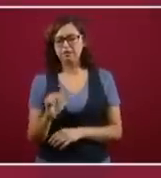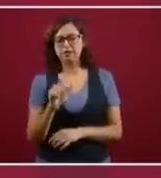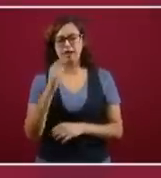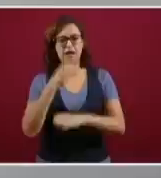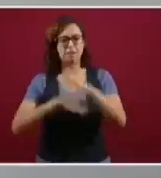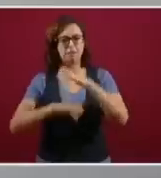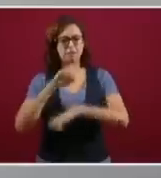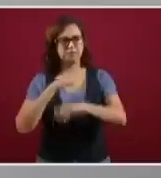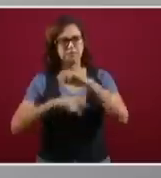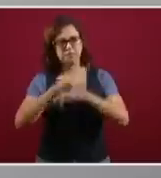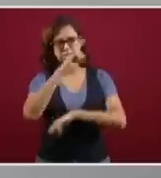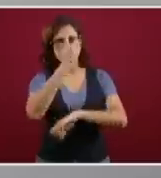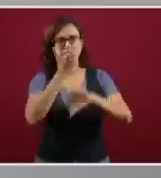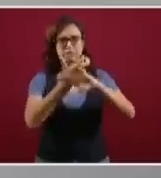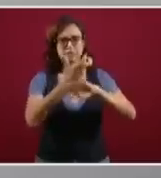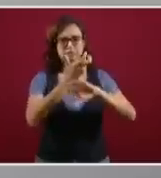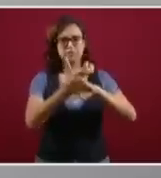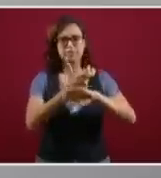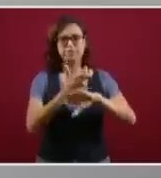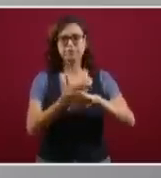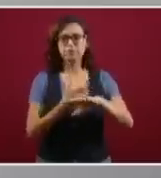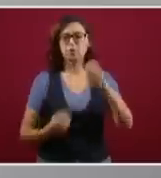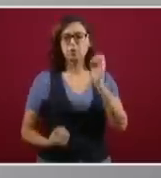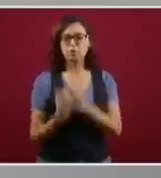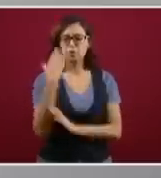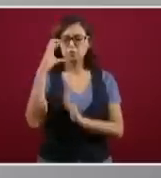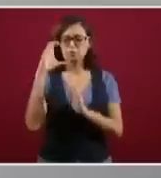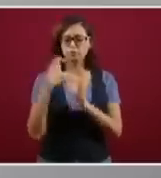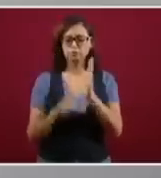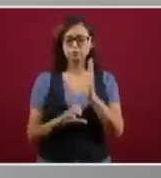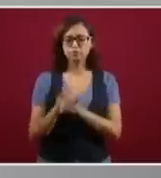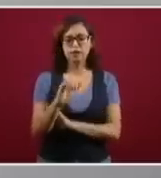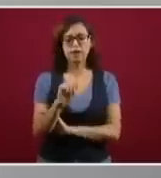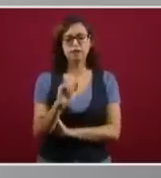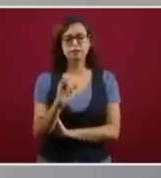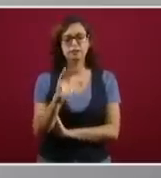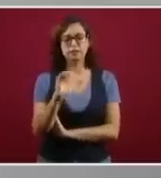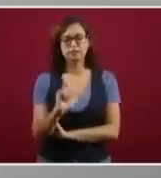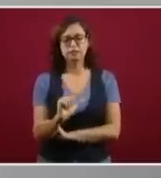Unidos, el nuevo código de ética,